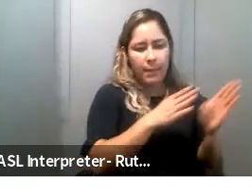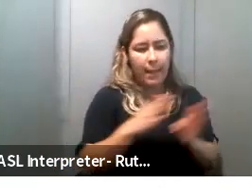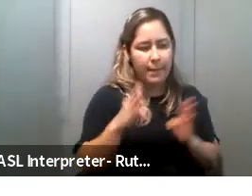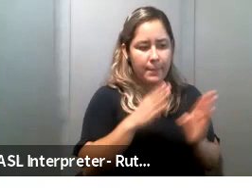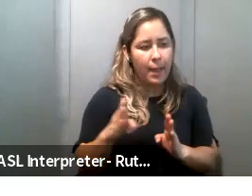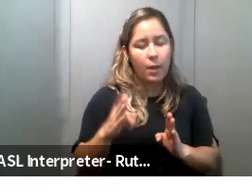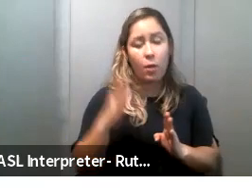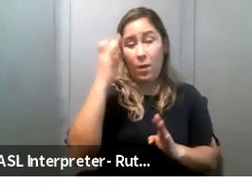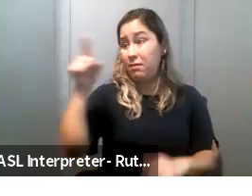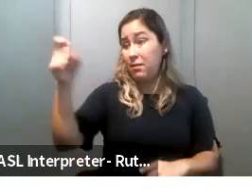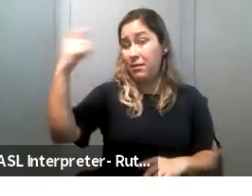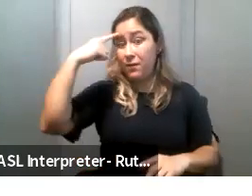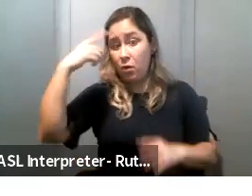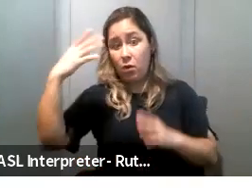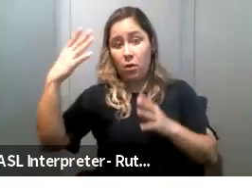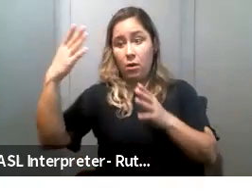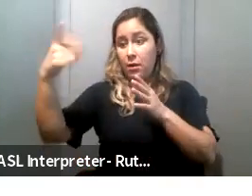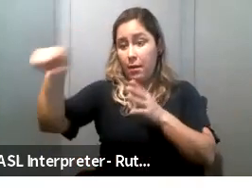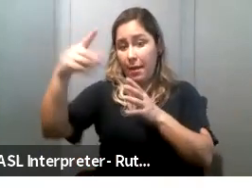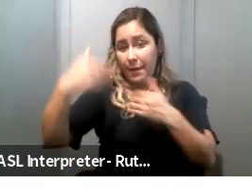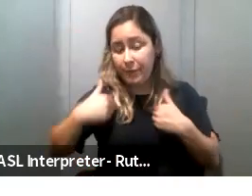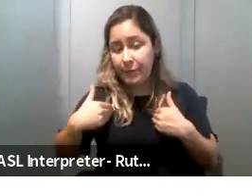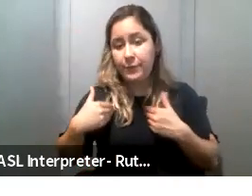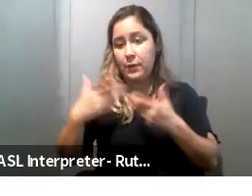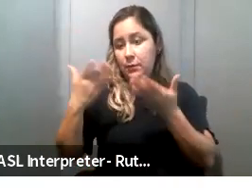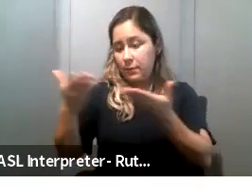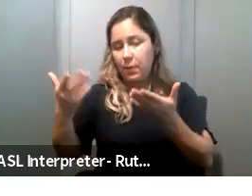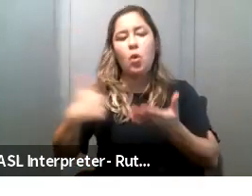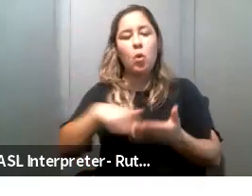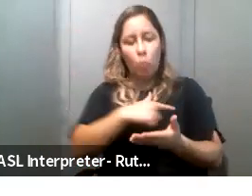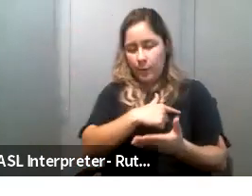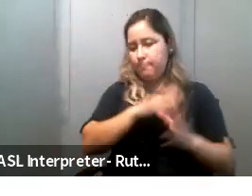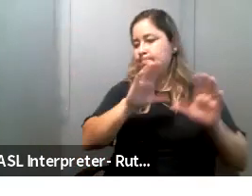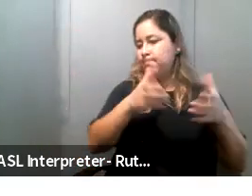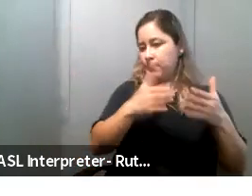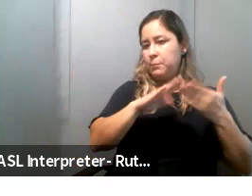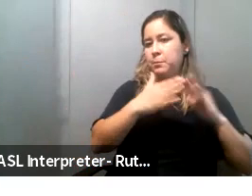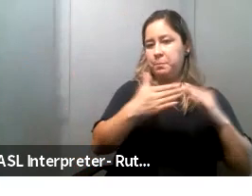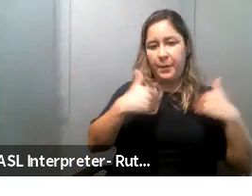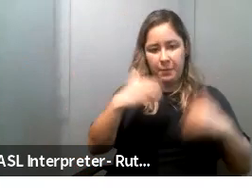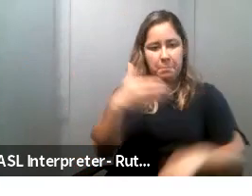comunidad también está muy, tiene mucho poder también.